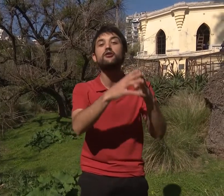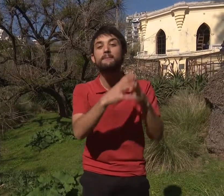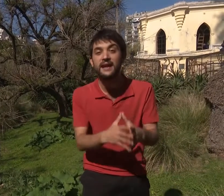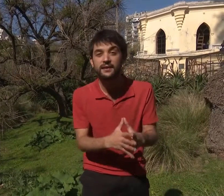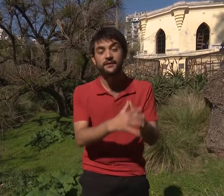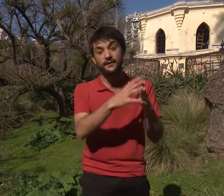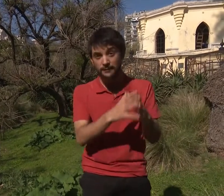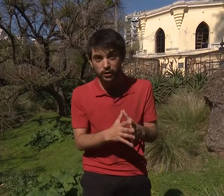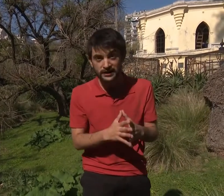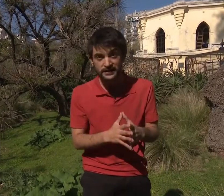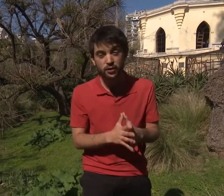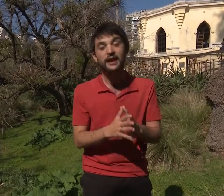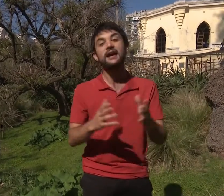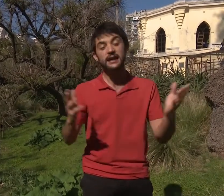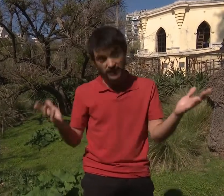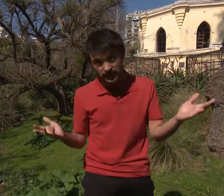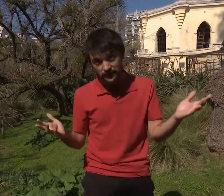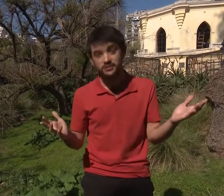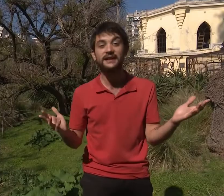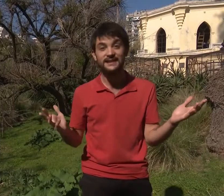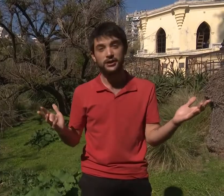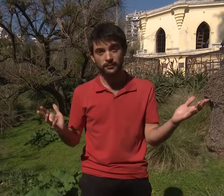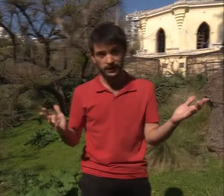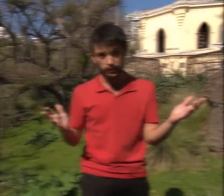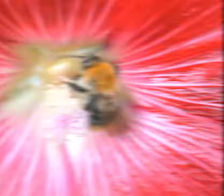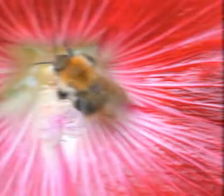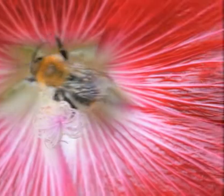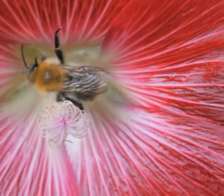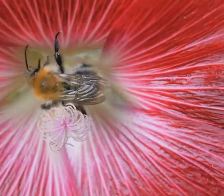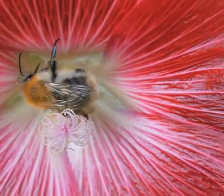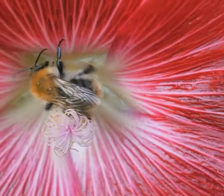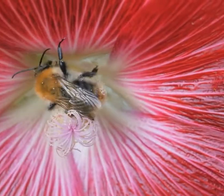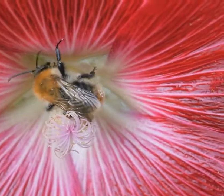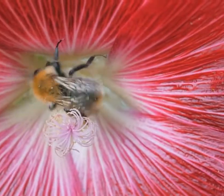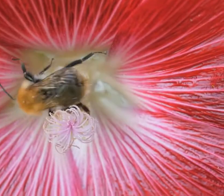ser humano dependen de la polinización, que ya dijimos está en serio peligro.